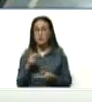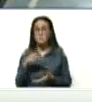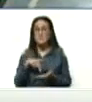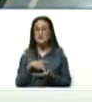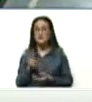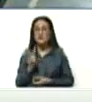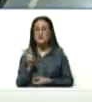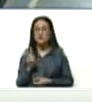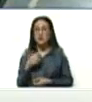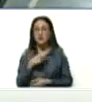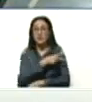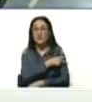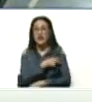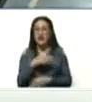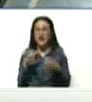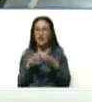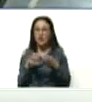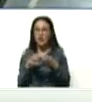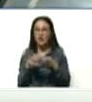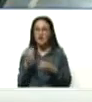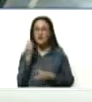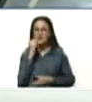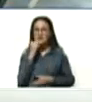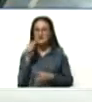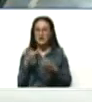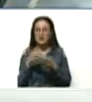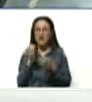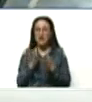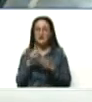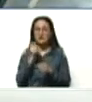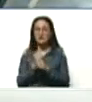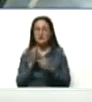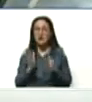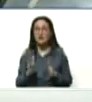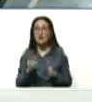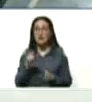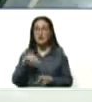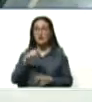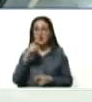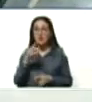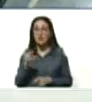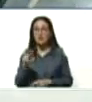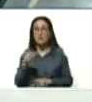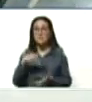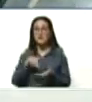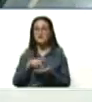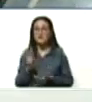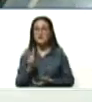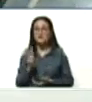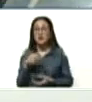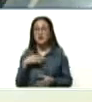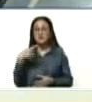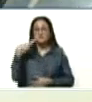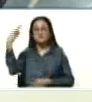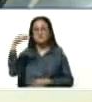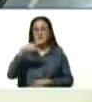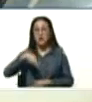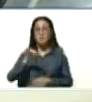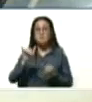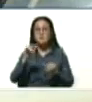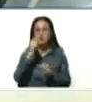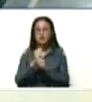Yo era el delegado sindical de los trabajadores de Plaza Venezuela, electo por voto popular, por voto de base. Me eligieron a